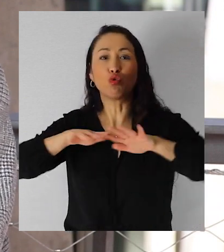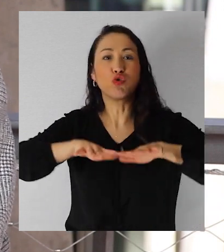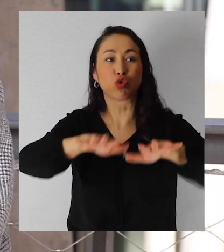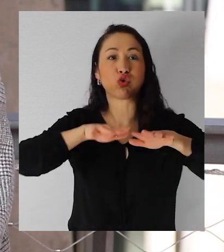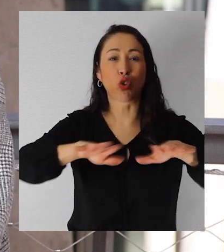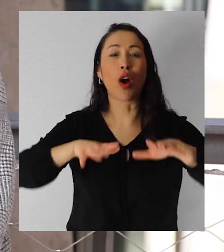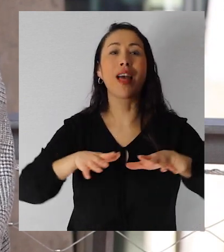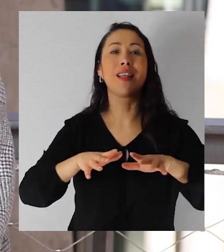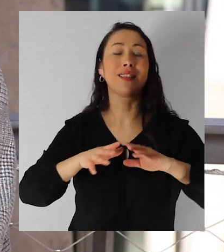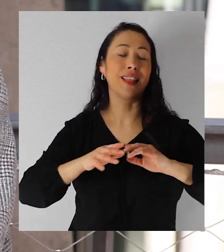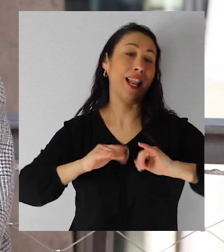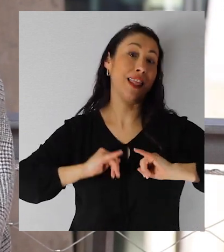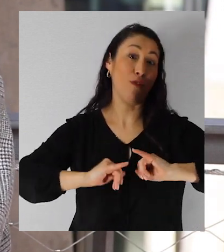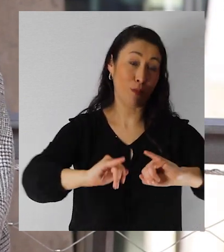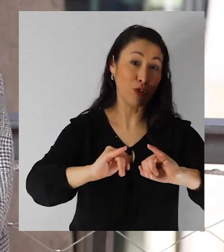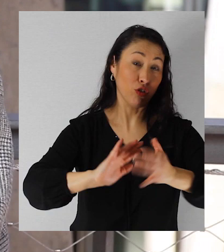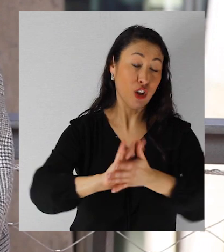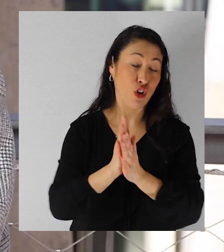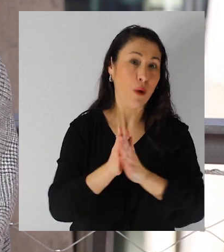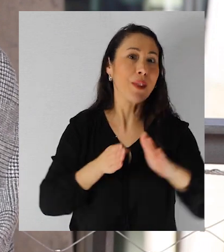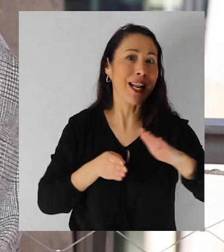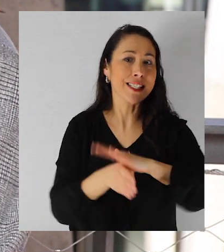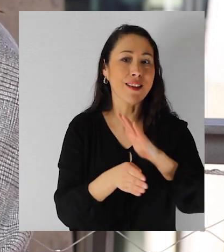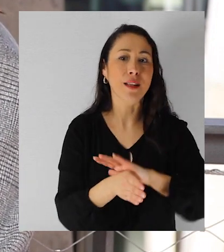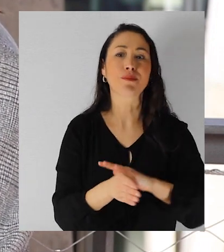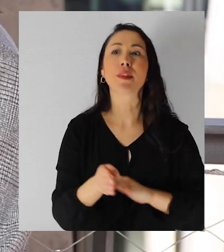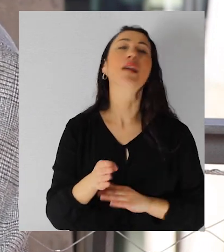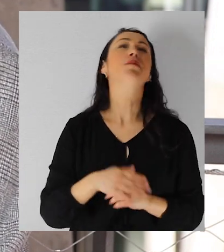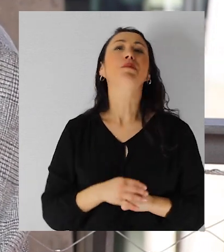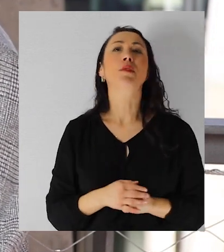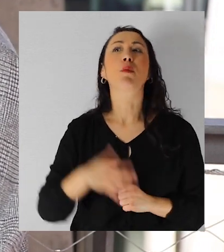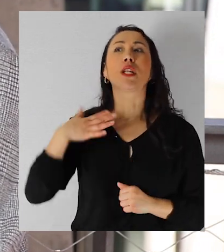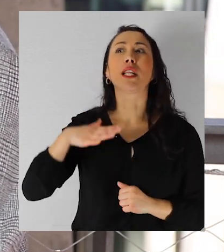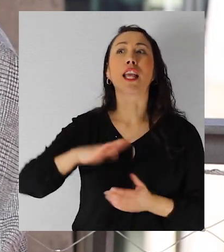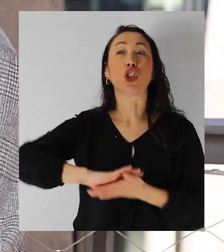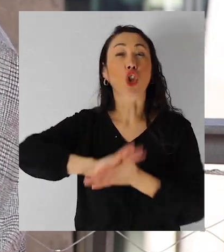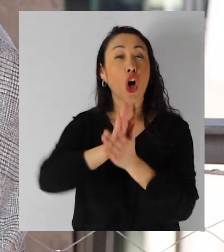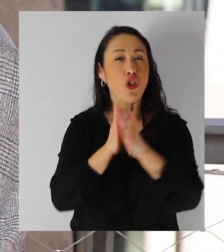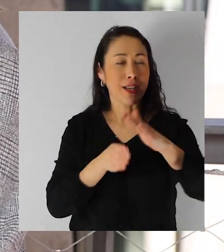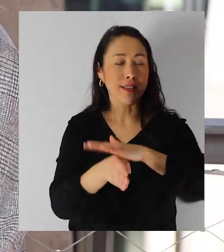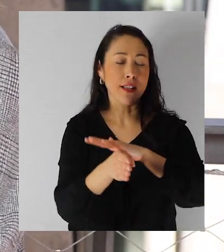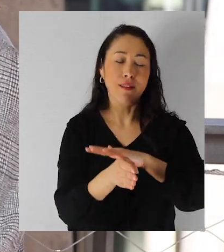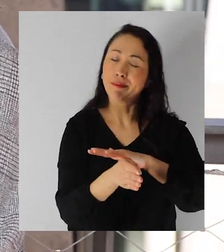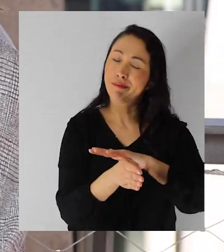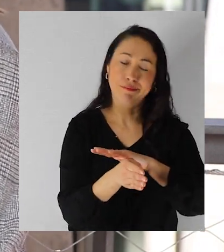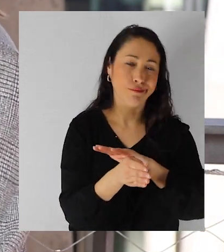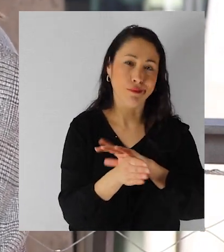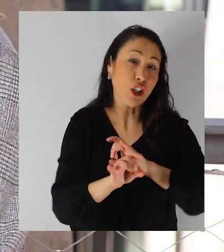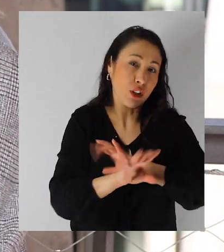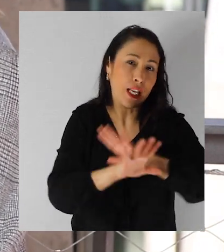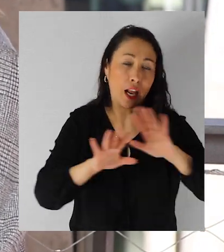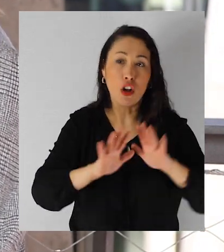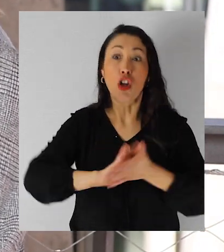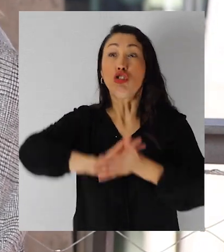importante que nosotros tengamos claro que no todo va a ser accesible, no todo